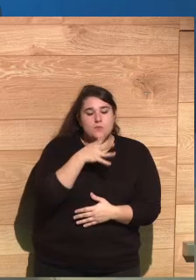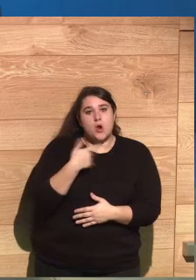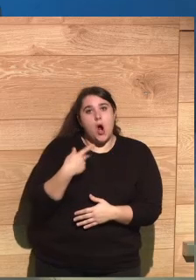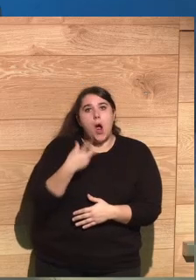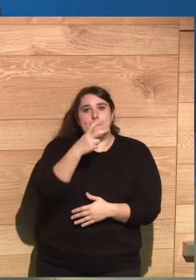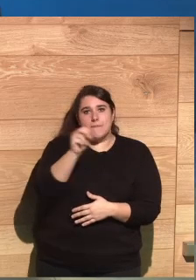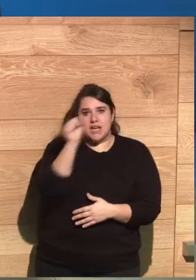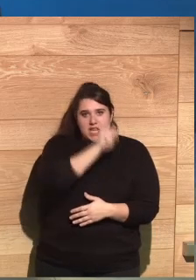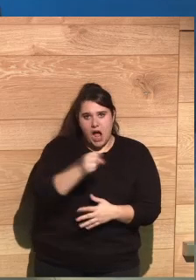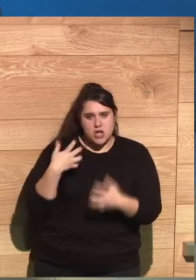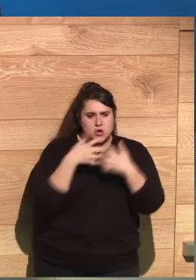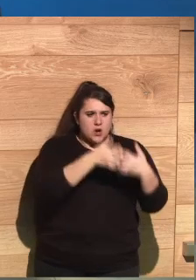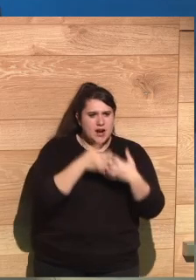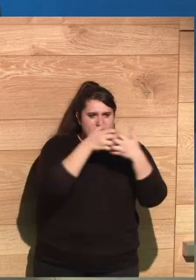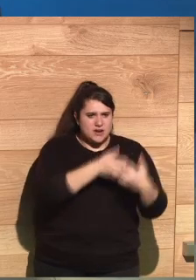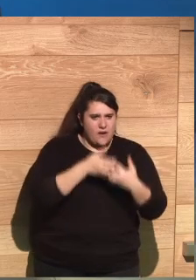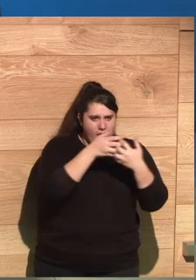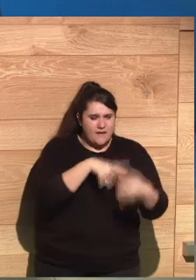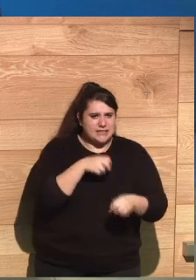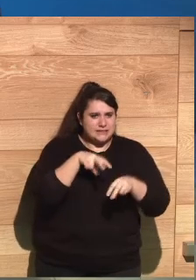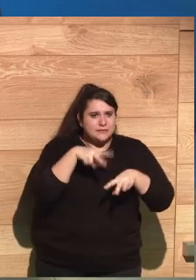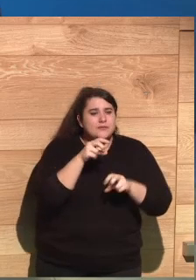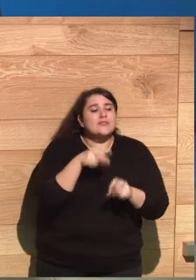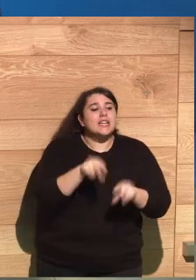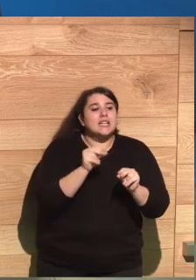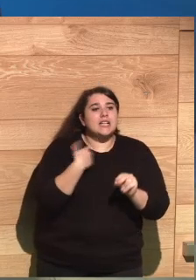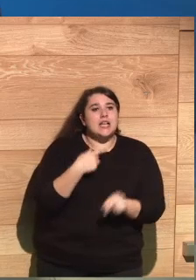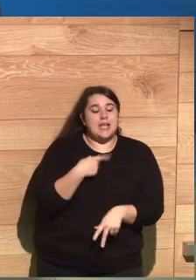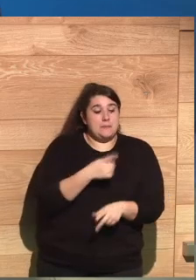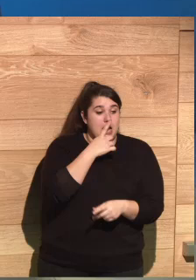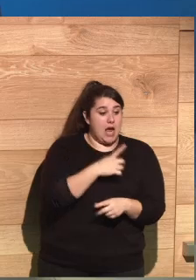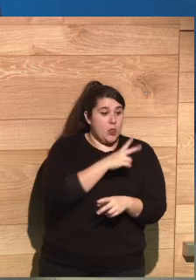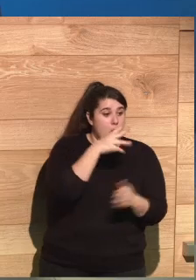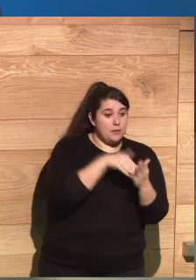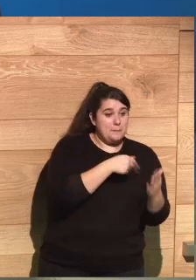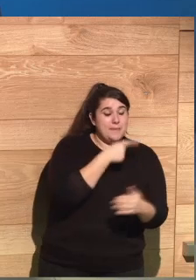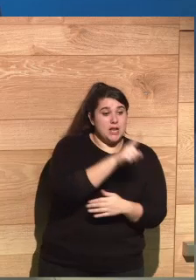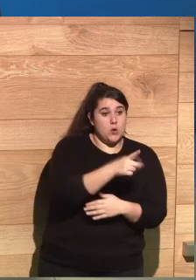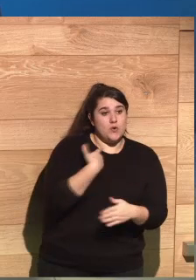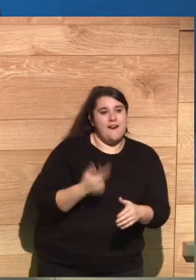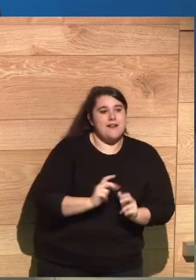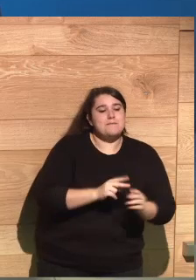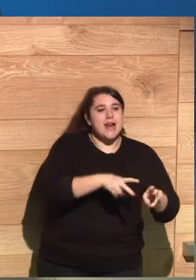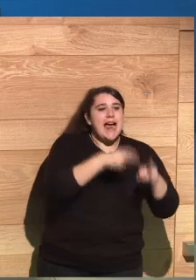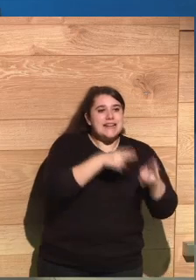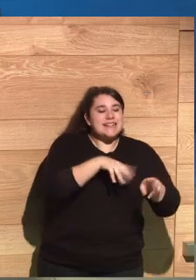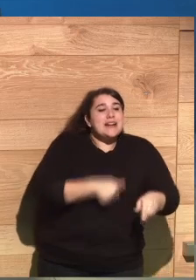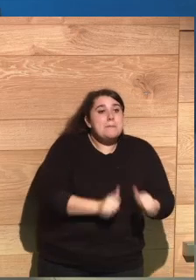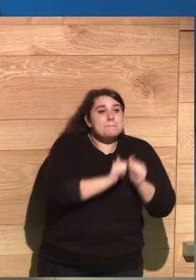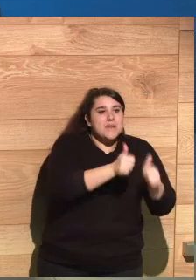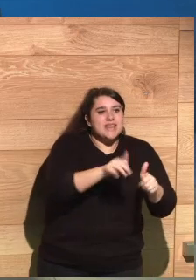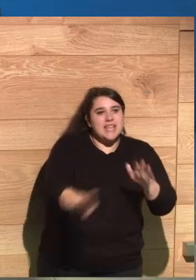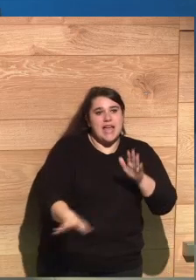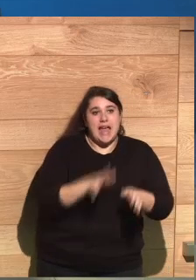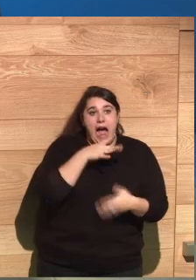de guerra ininterrumpida? Declararon la guerra en 2001, el primer año del siglo, y estamos en 2020 y la guerra